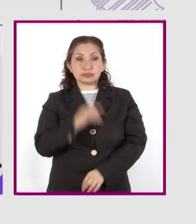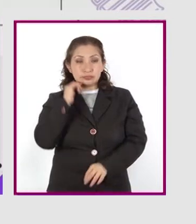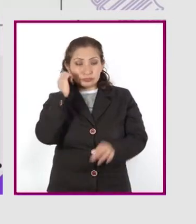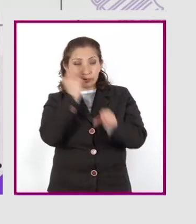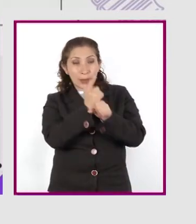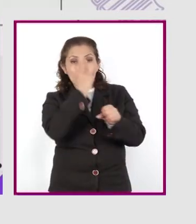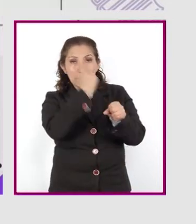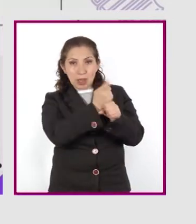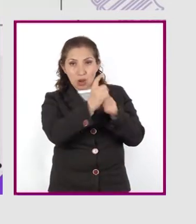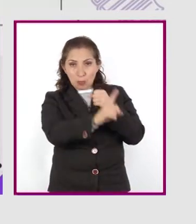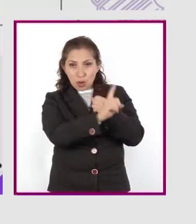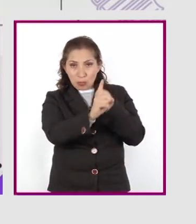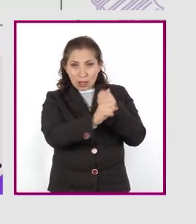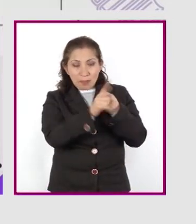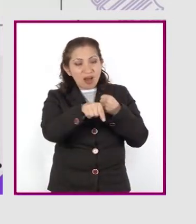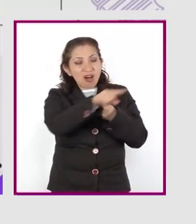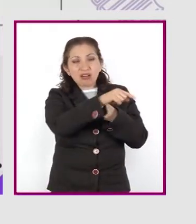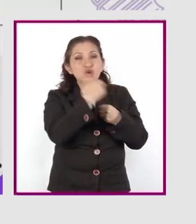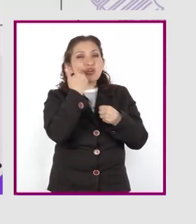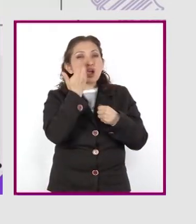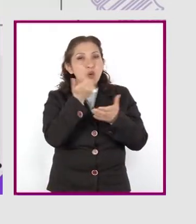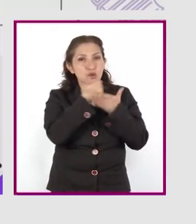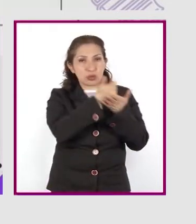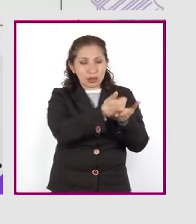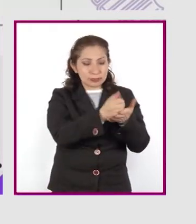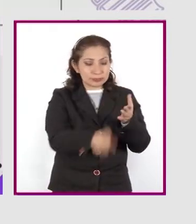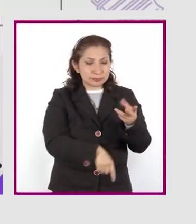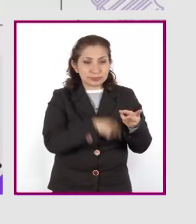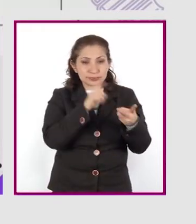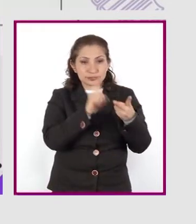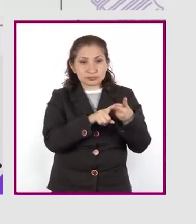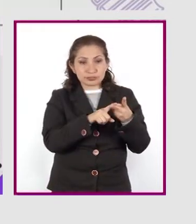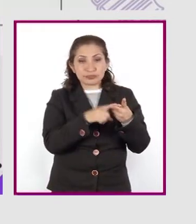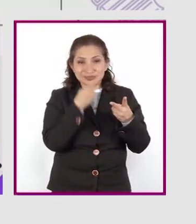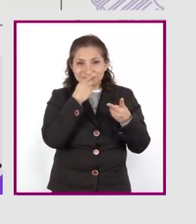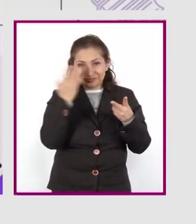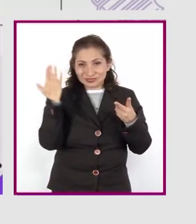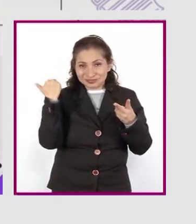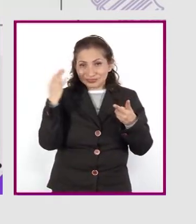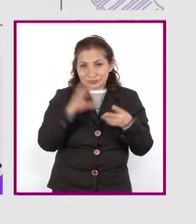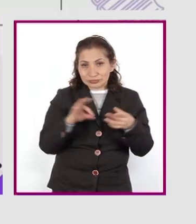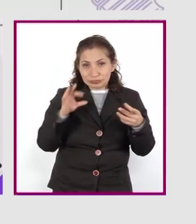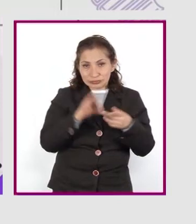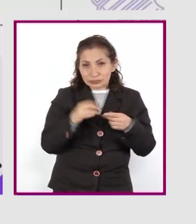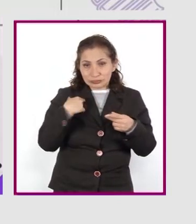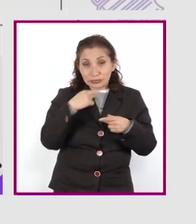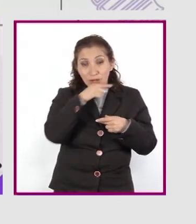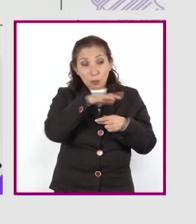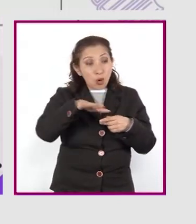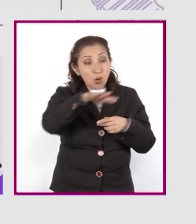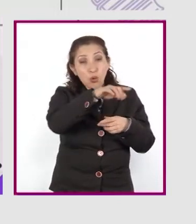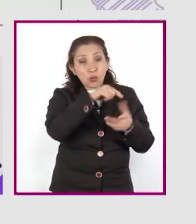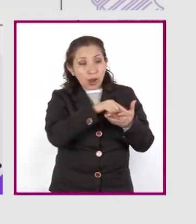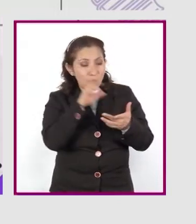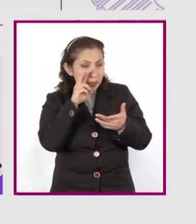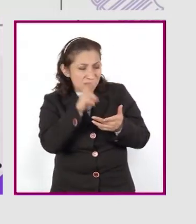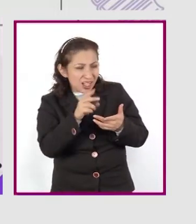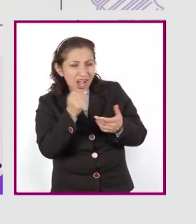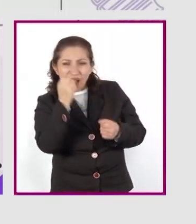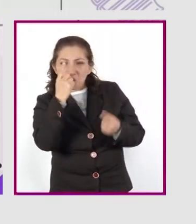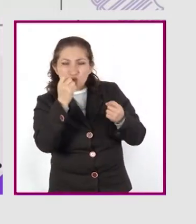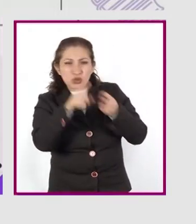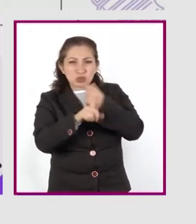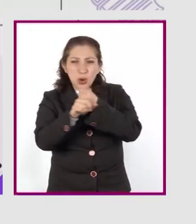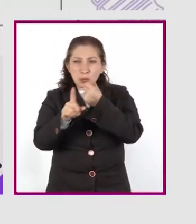Identificar el problema o situación a resolver. Como se comentó, puede que en sus espacios se presenten